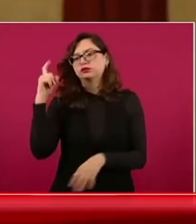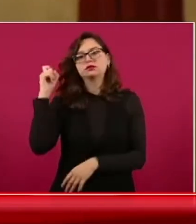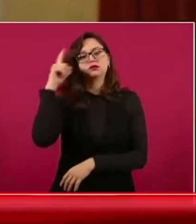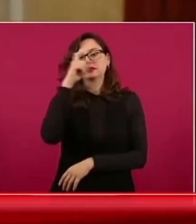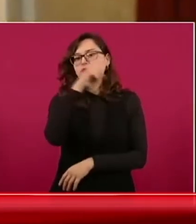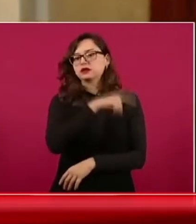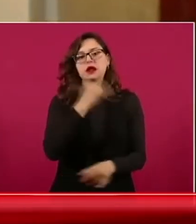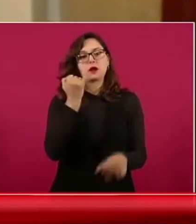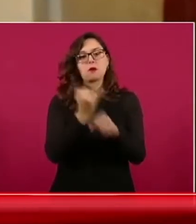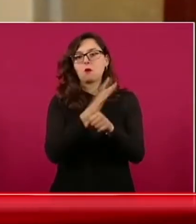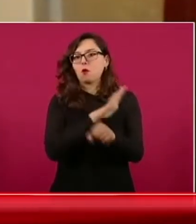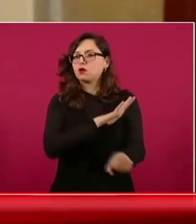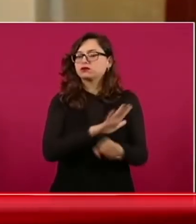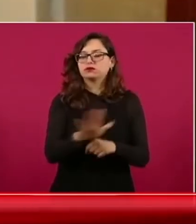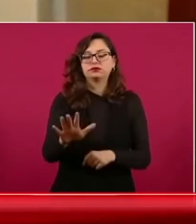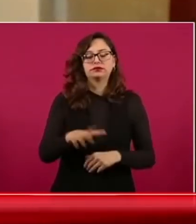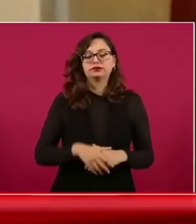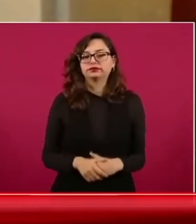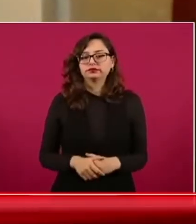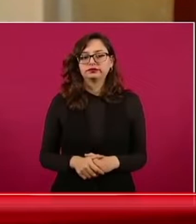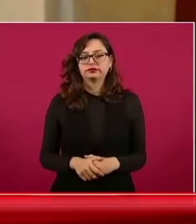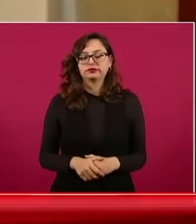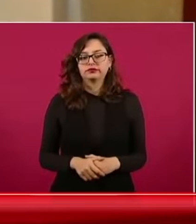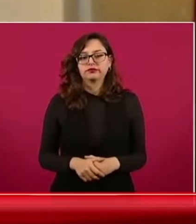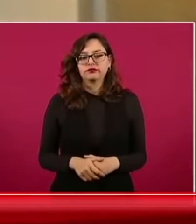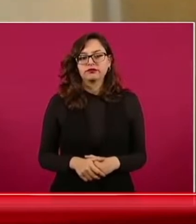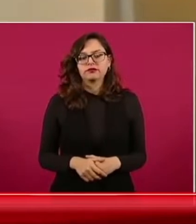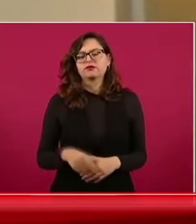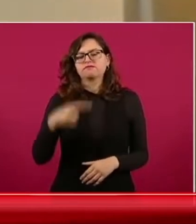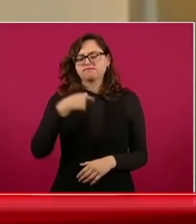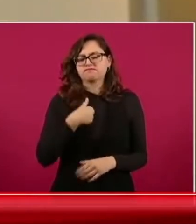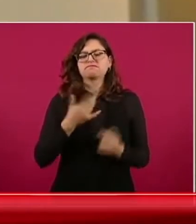Yo les comentaba, cuando entramos al gobierno,